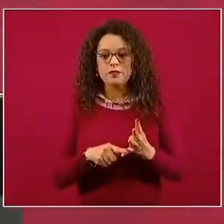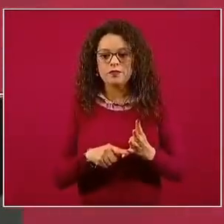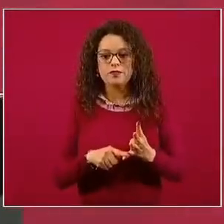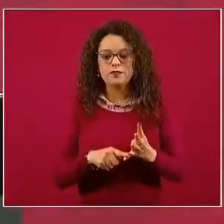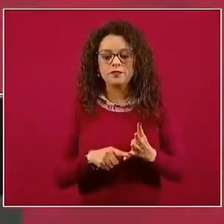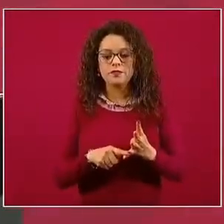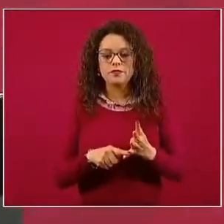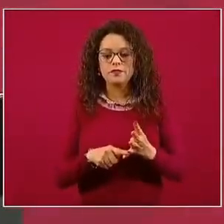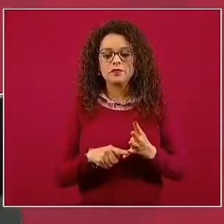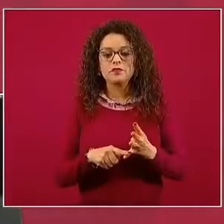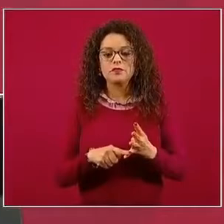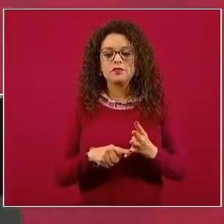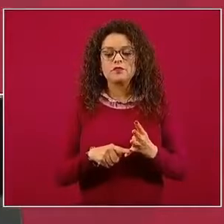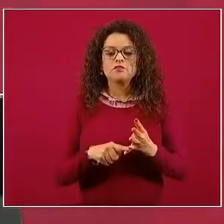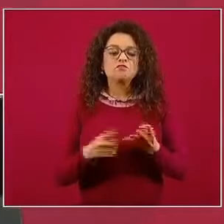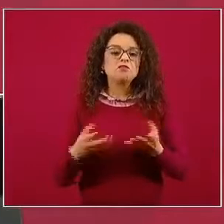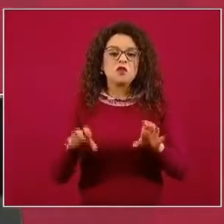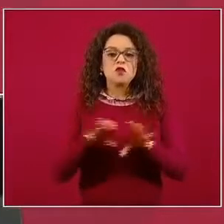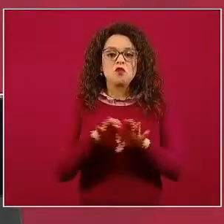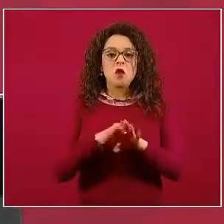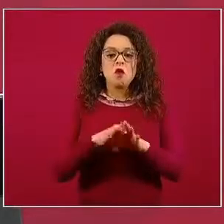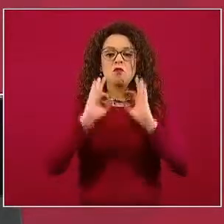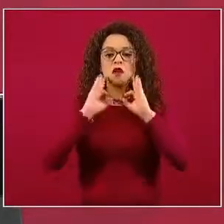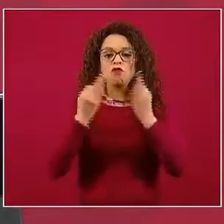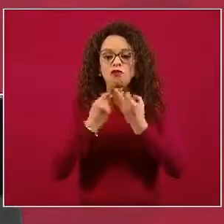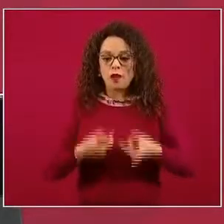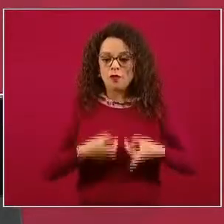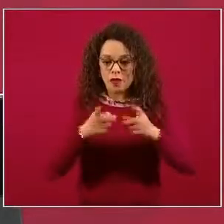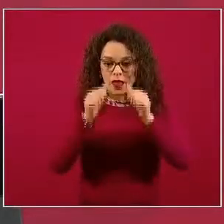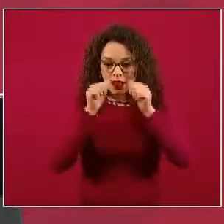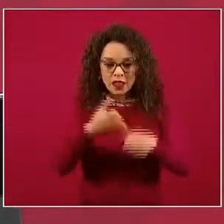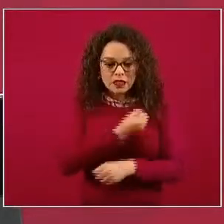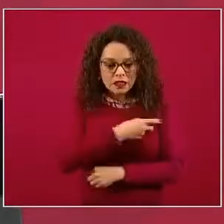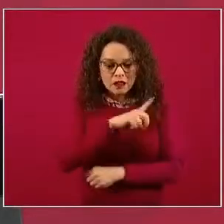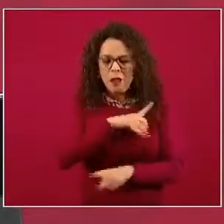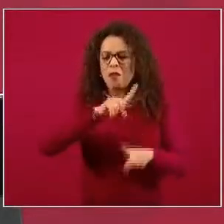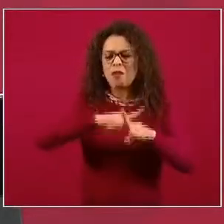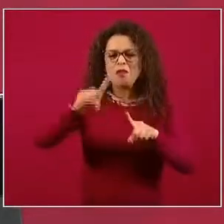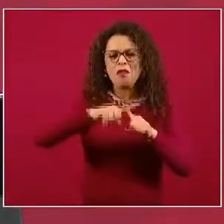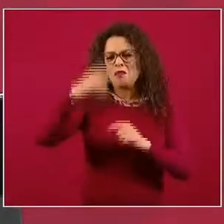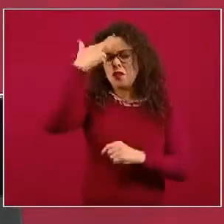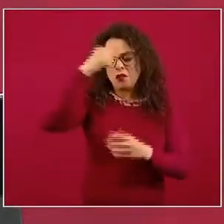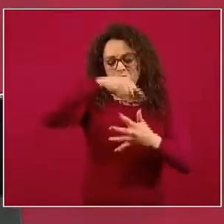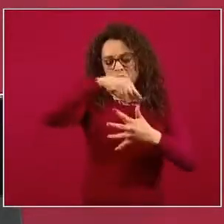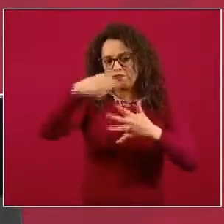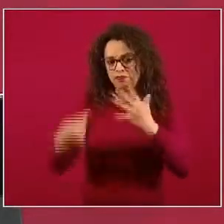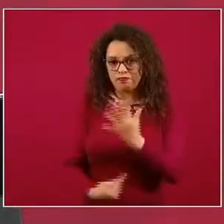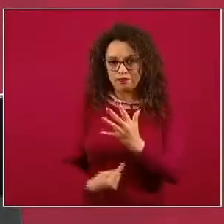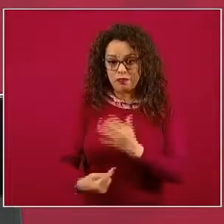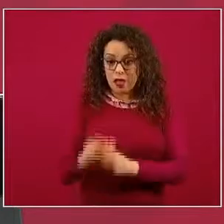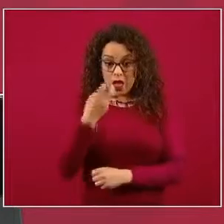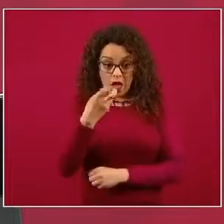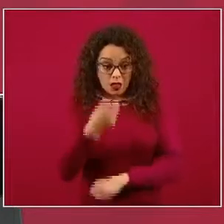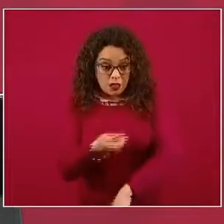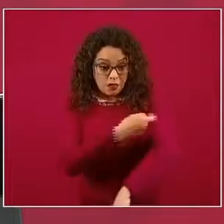el modelo de atención de la salud, por múltiples razones. No es el caso con las vacunas COVID, por